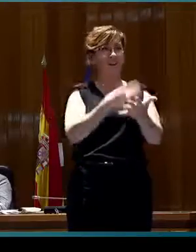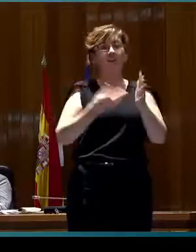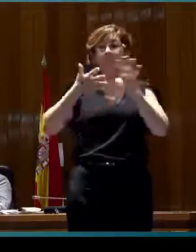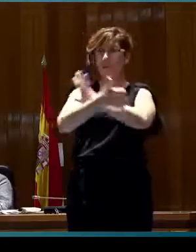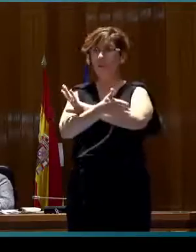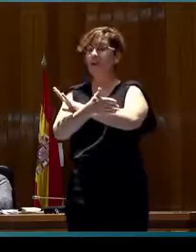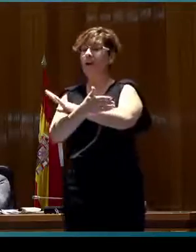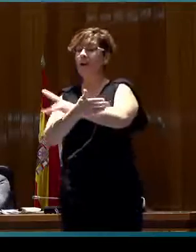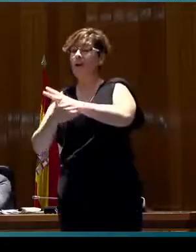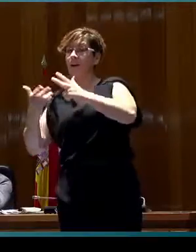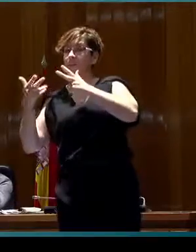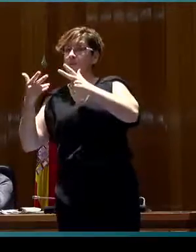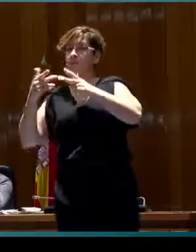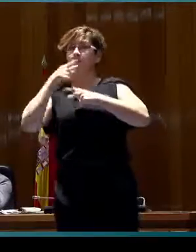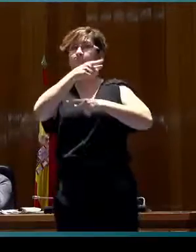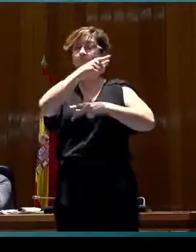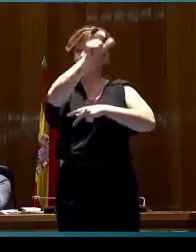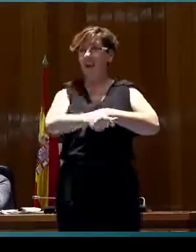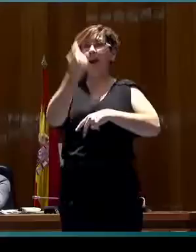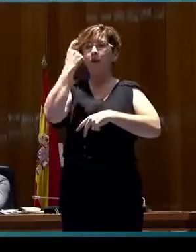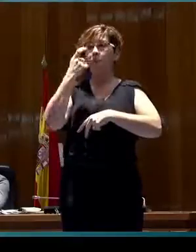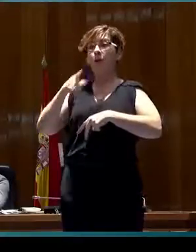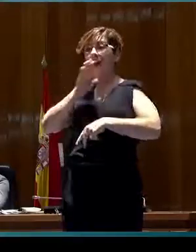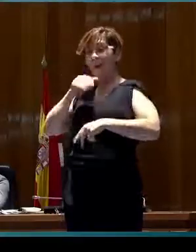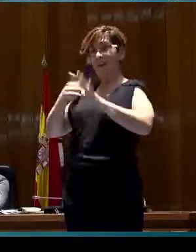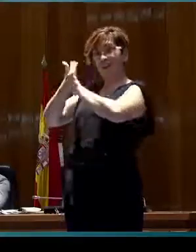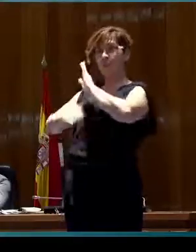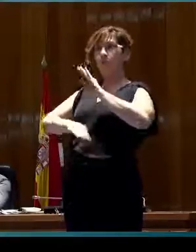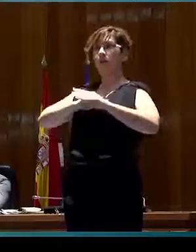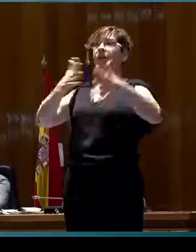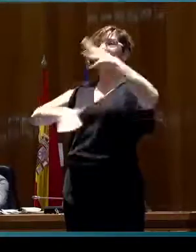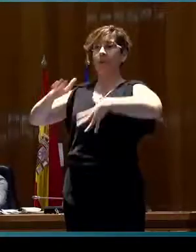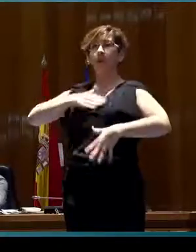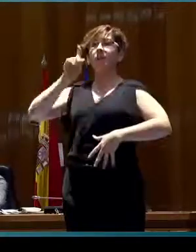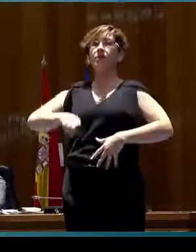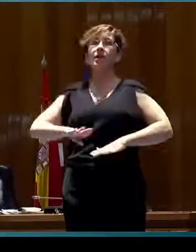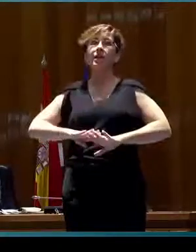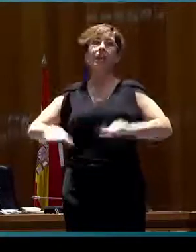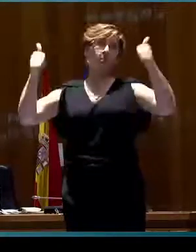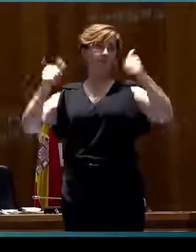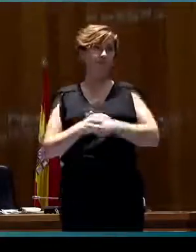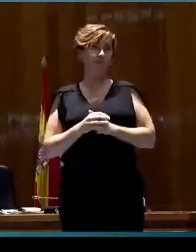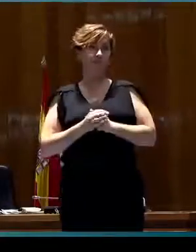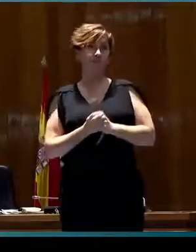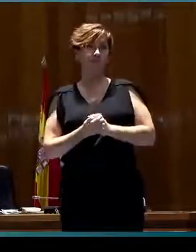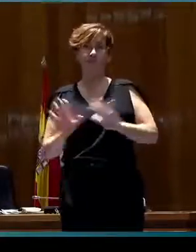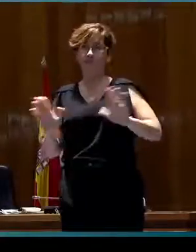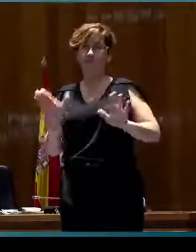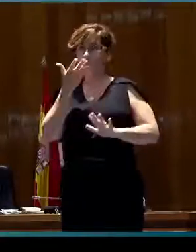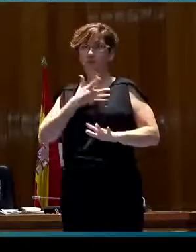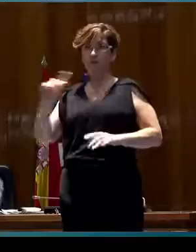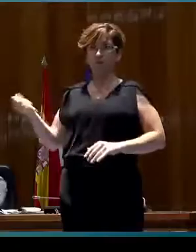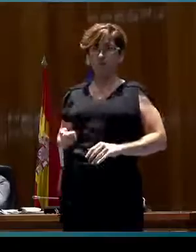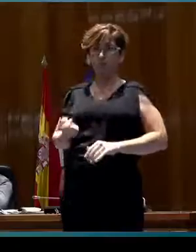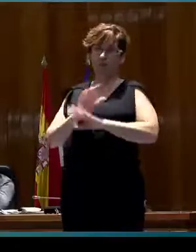permitírsele que adquiere esas competencias. Y nada más, porque no quiero que me